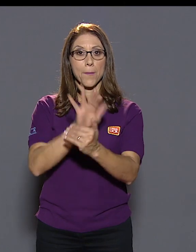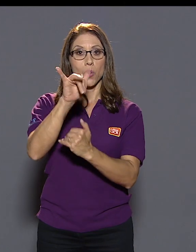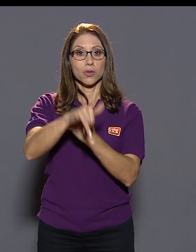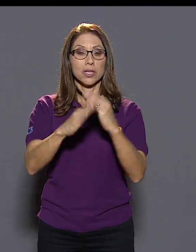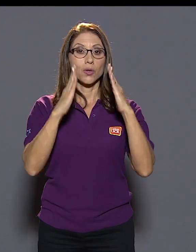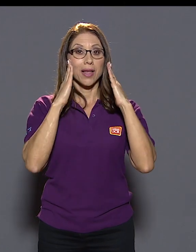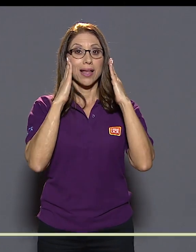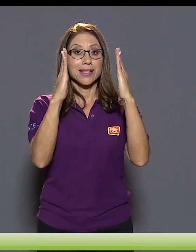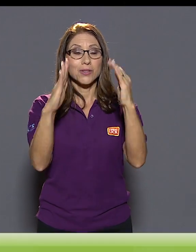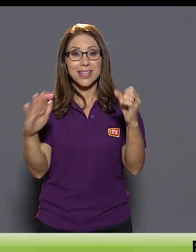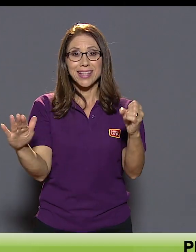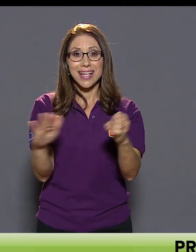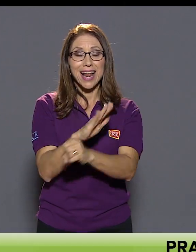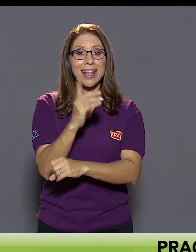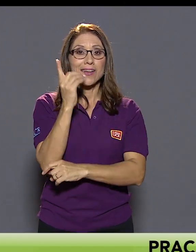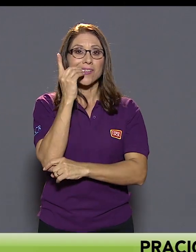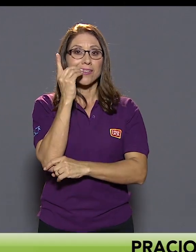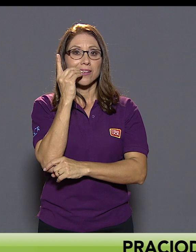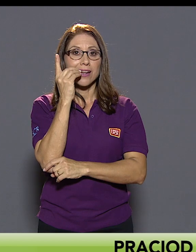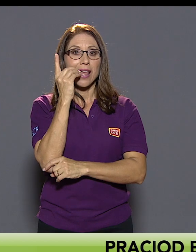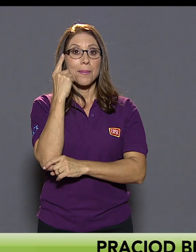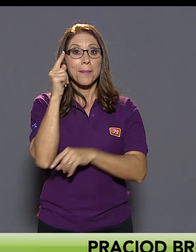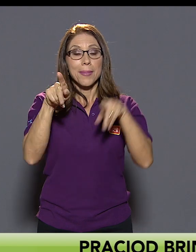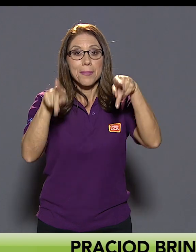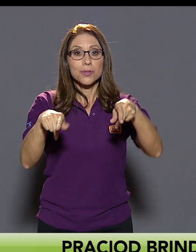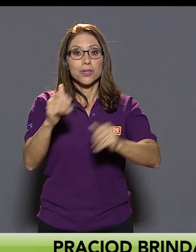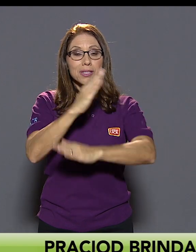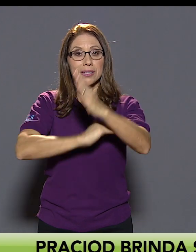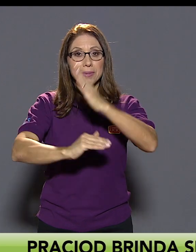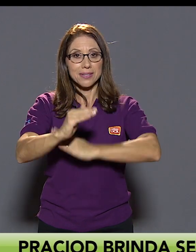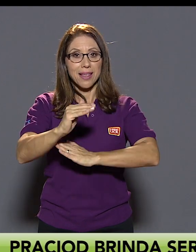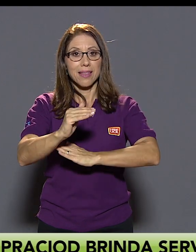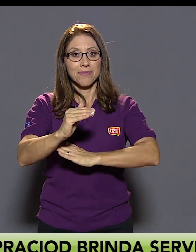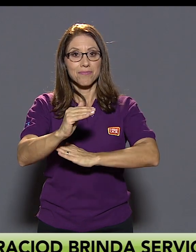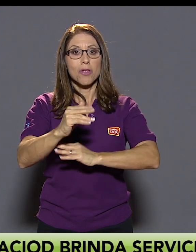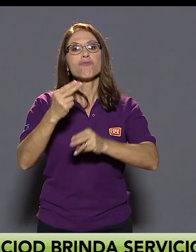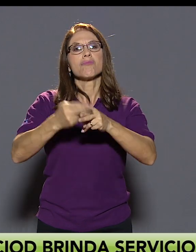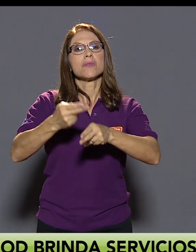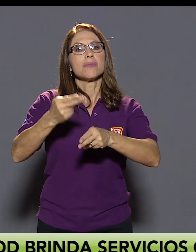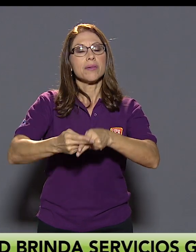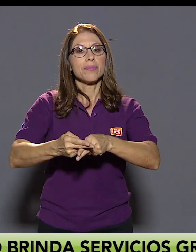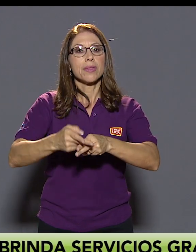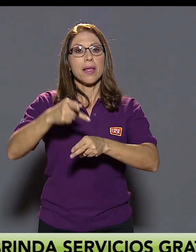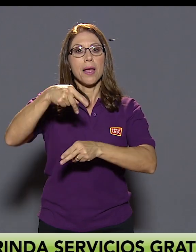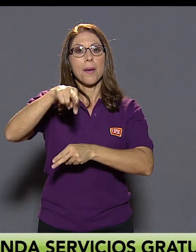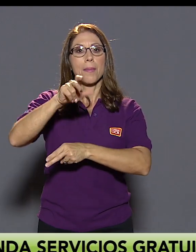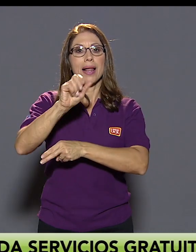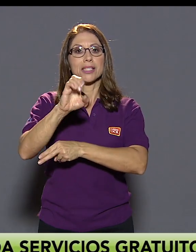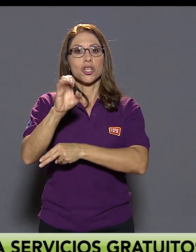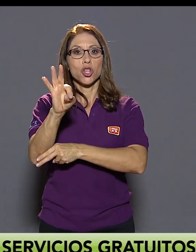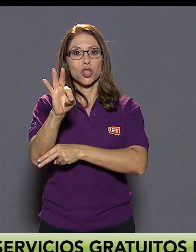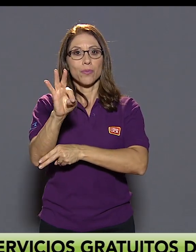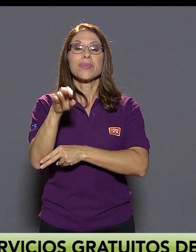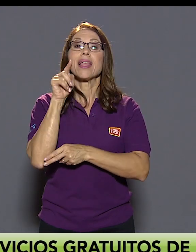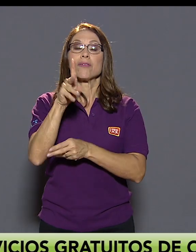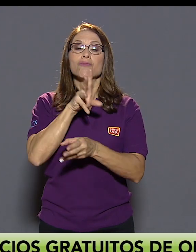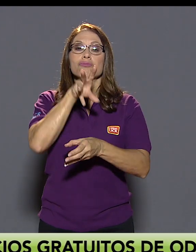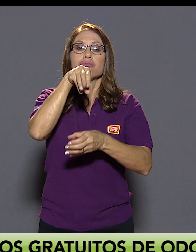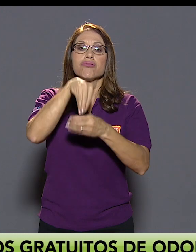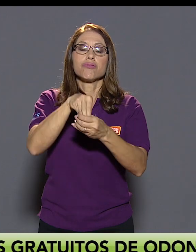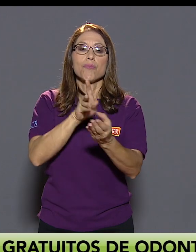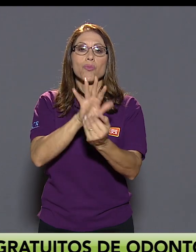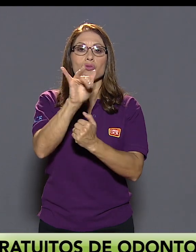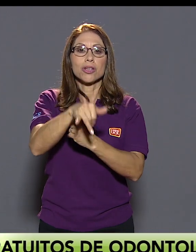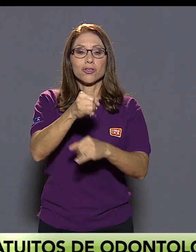El proyecto de atención integral en odontología a la población con discapacidad, conocido como PRACIOT, forma parte de